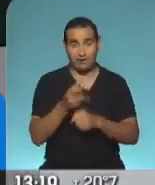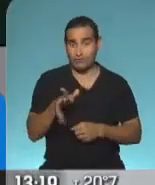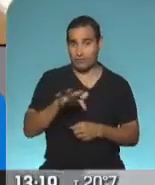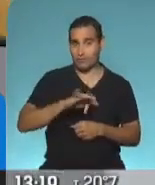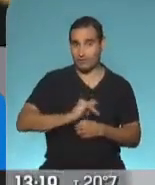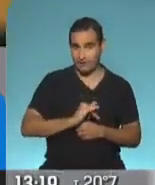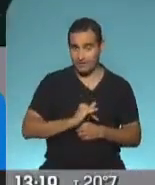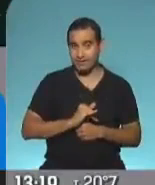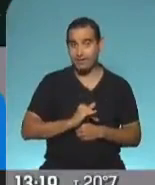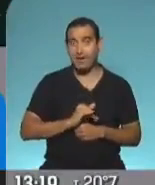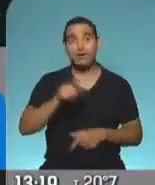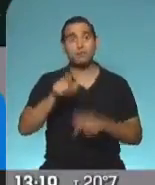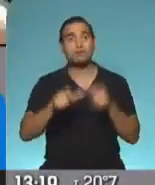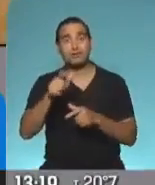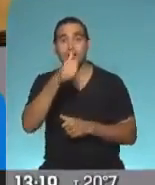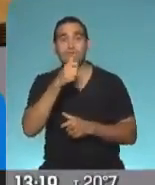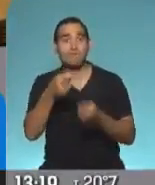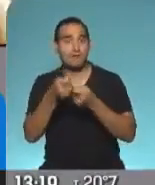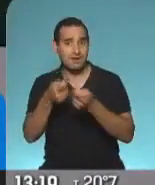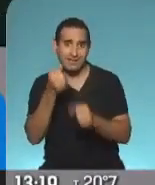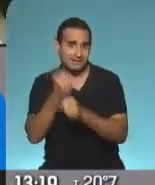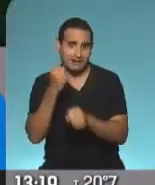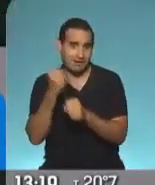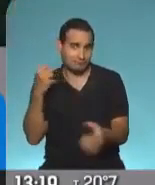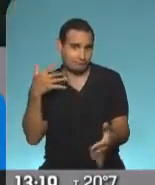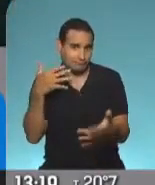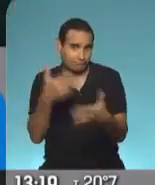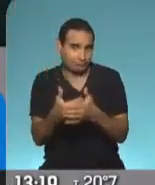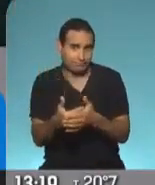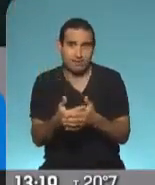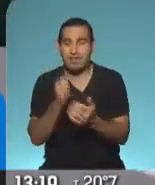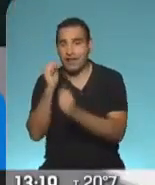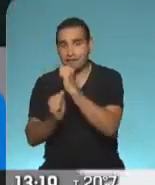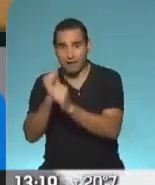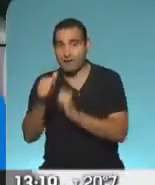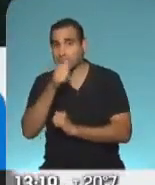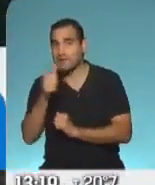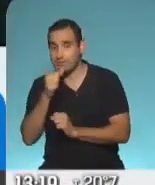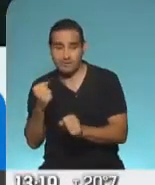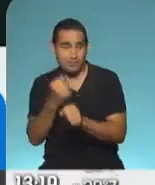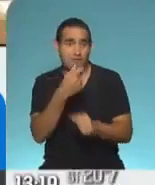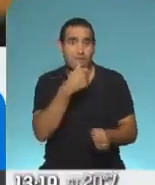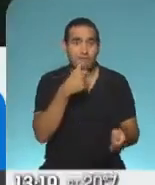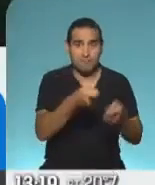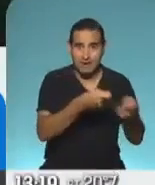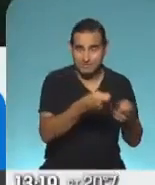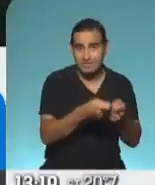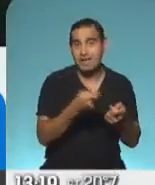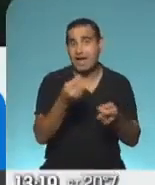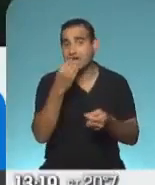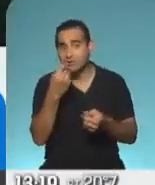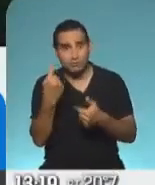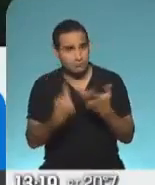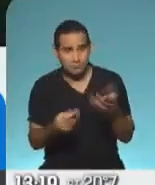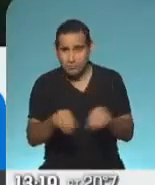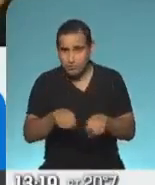días. La gente de la industria farmacéutica viene trabajando permanentemente, desde la fábrica de medicamentos hasta la farmacia. Los alimentos lo mismo, desde